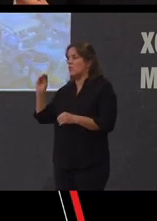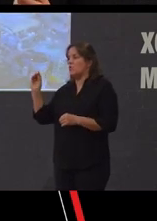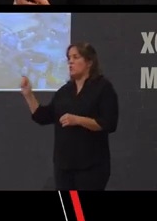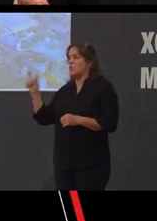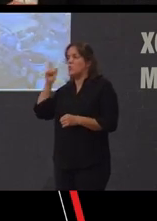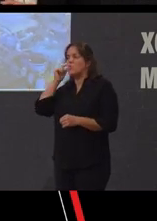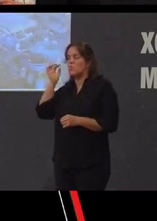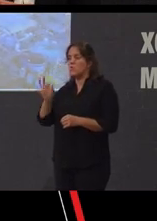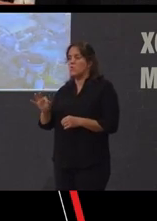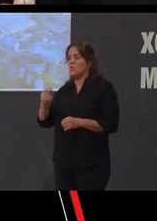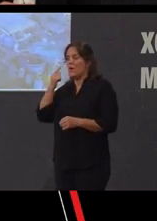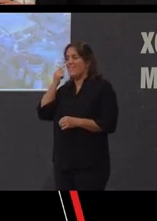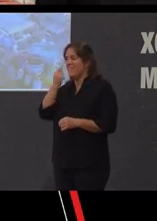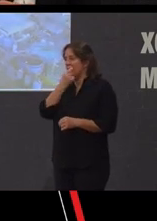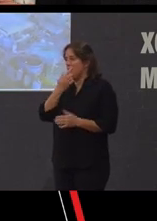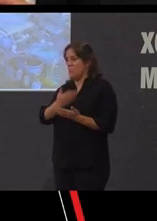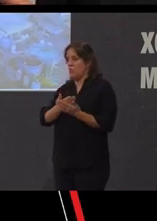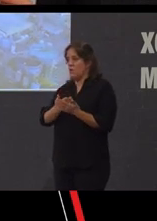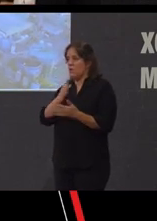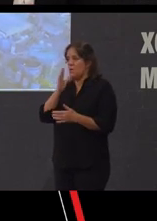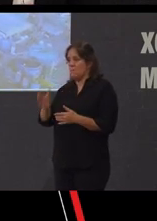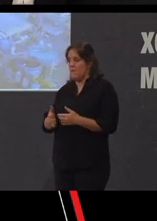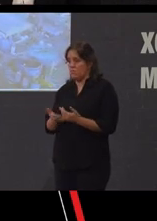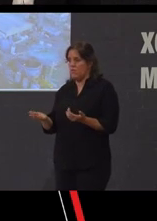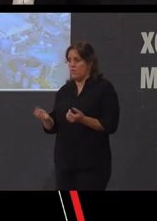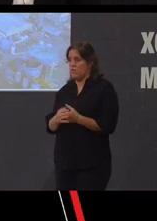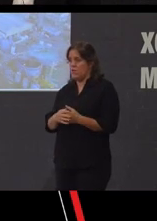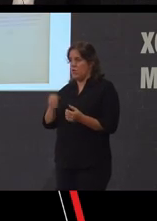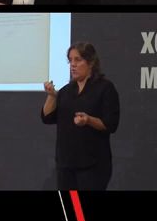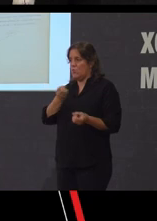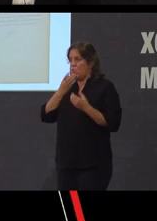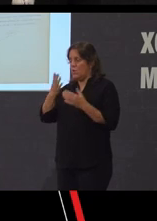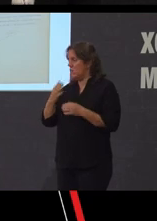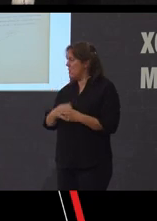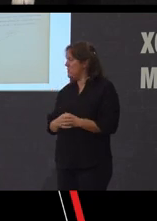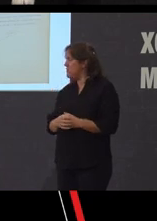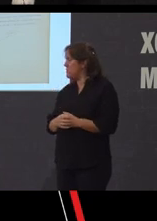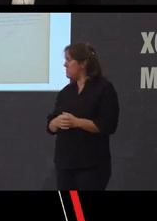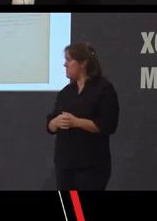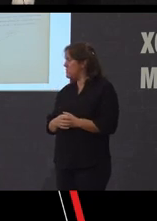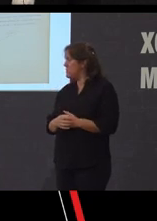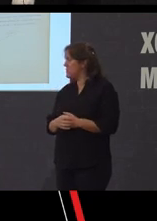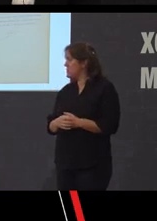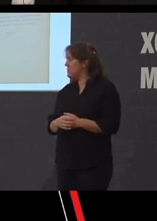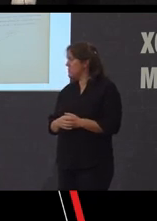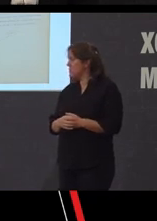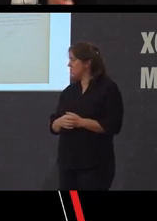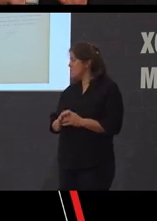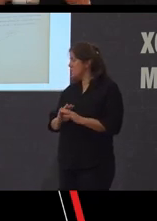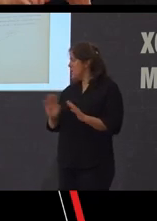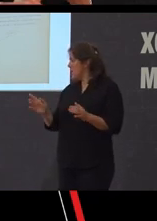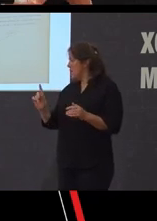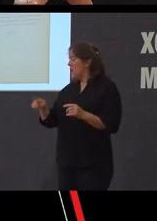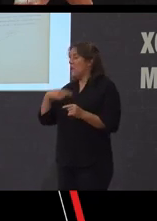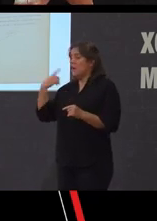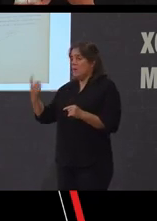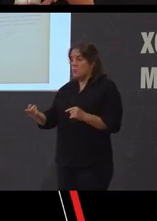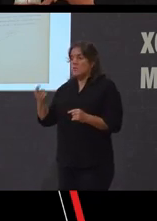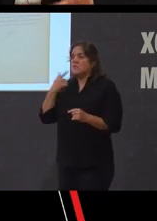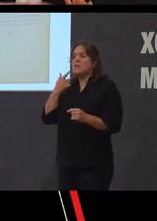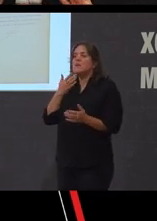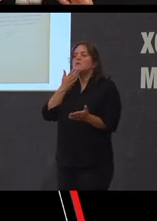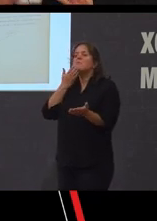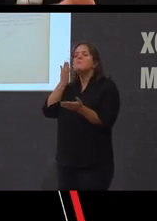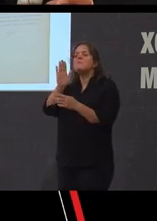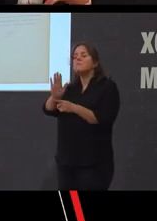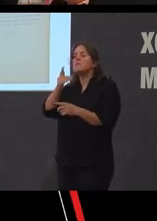testemunhas do que aconteceu, como nos narra os feitos. e nada. Logo de instancias de